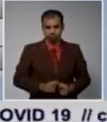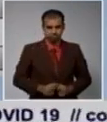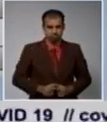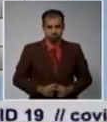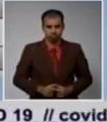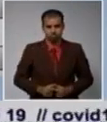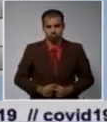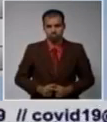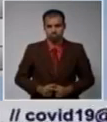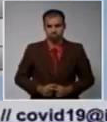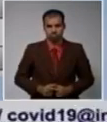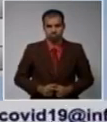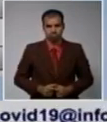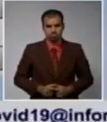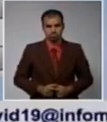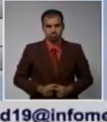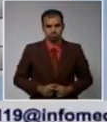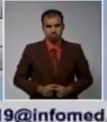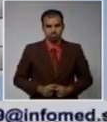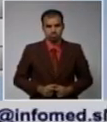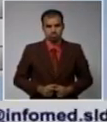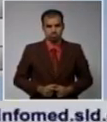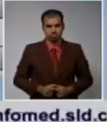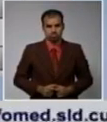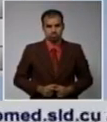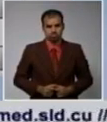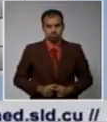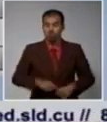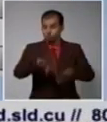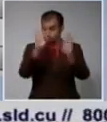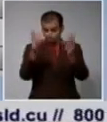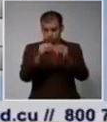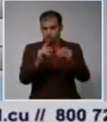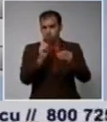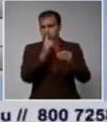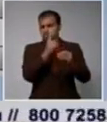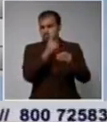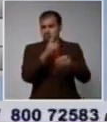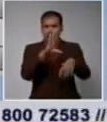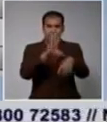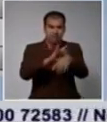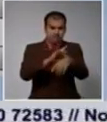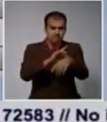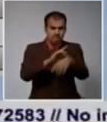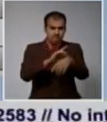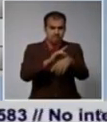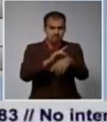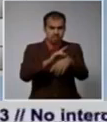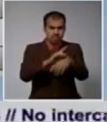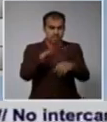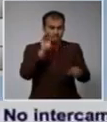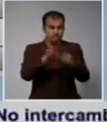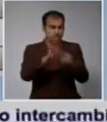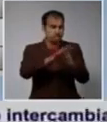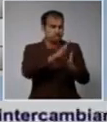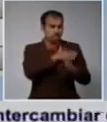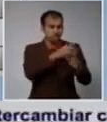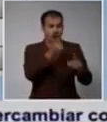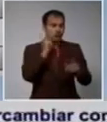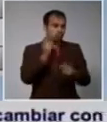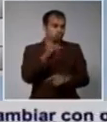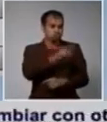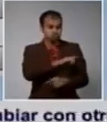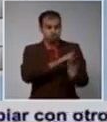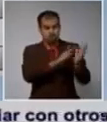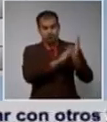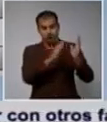Ya con este comportamiento ayer de las muestras procesadas, de los pacientes diagnosticados, pues en Cuba